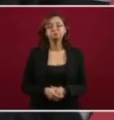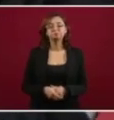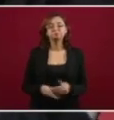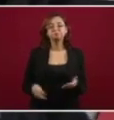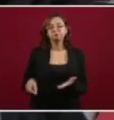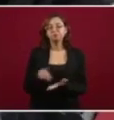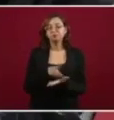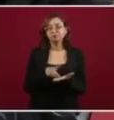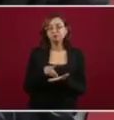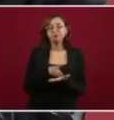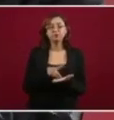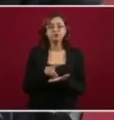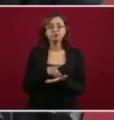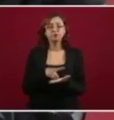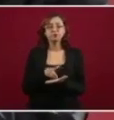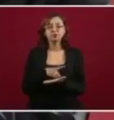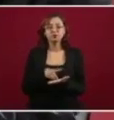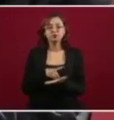drogas,